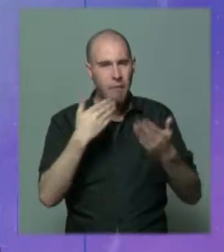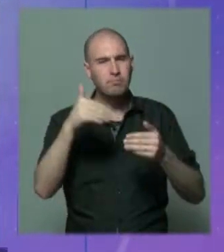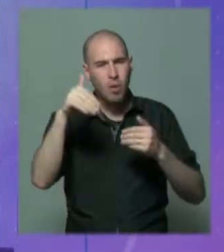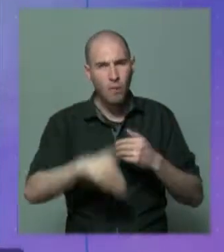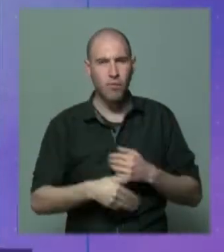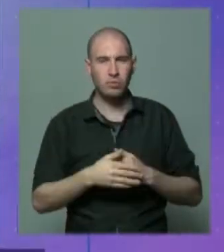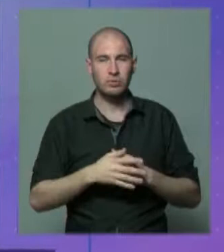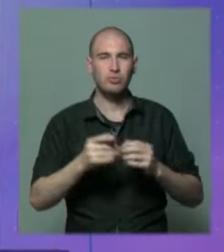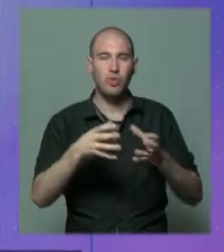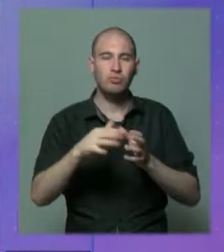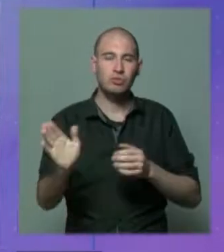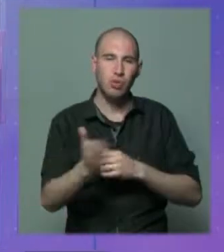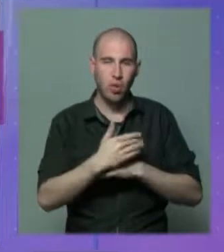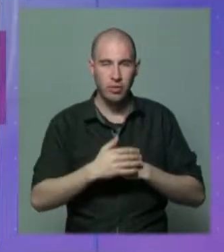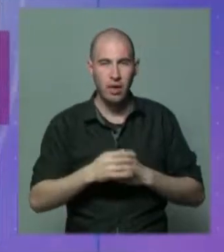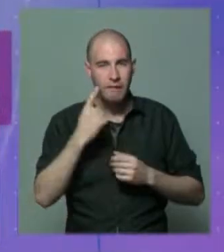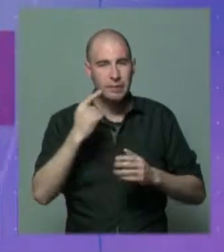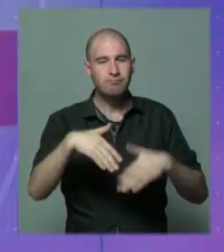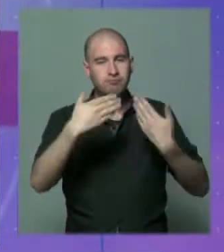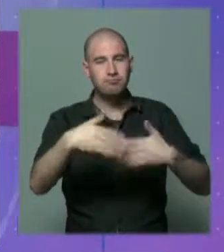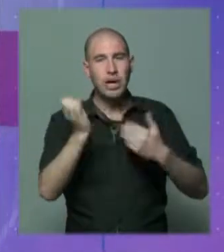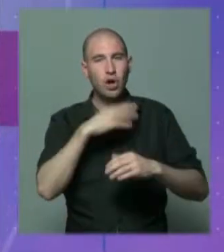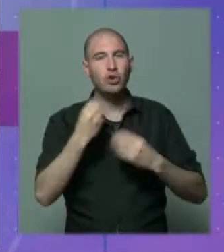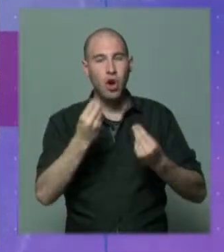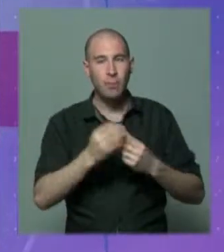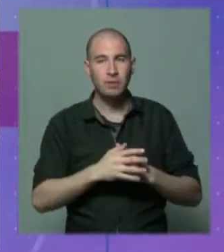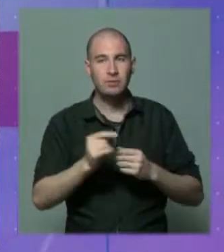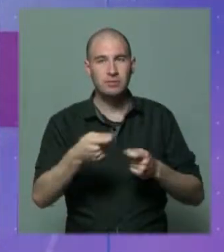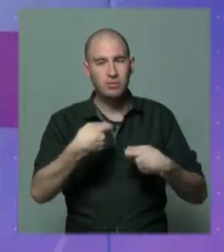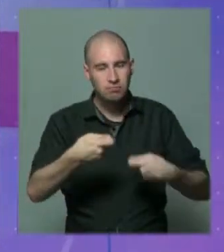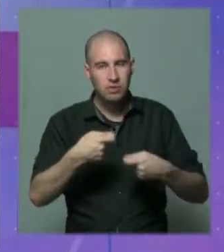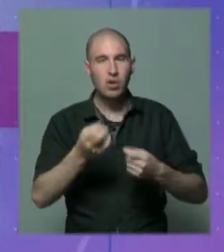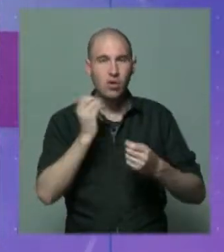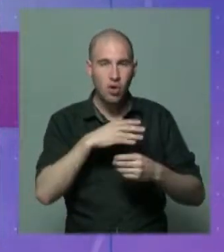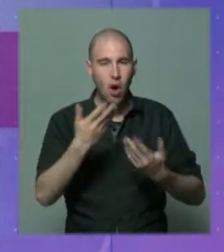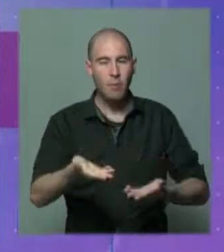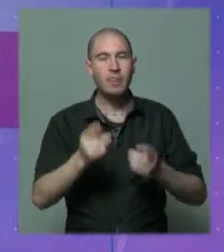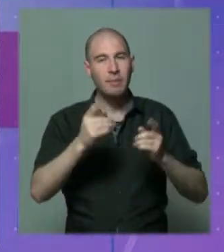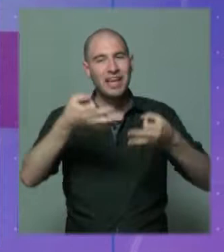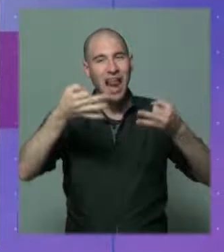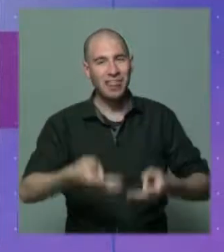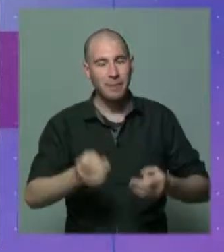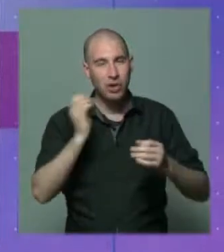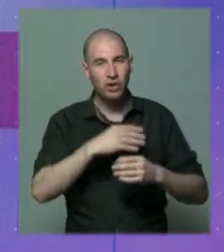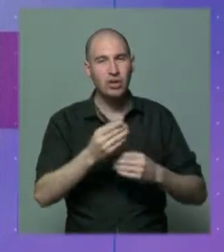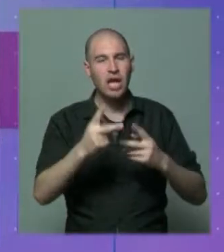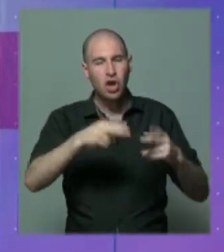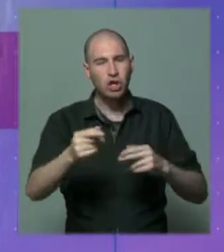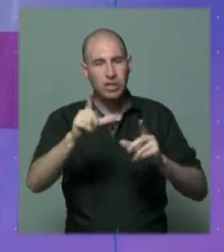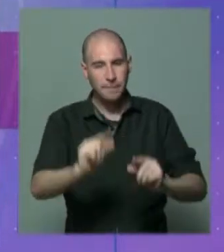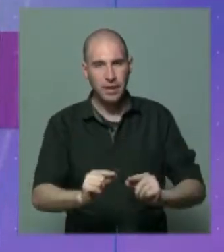fondo todo el sector, de cómo mejorar, de cómo comprometernos a invertir, cómo mejorar la calidad, cómo disminuir los